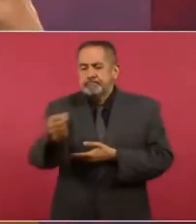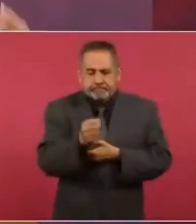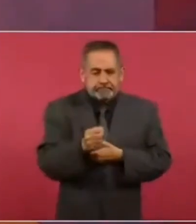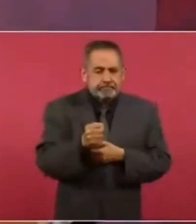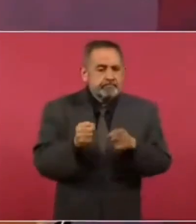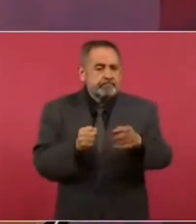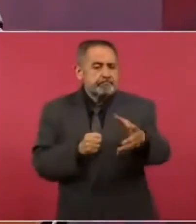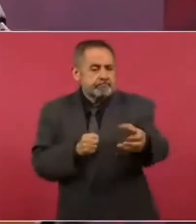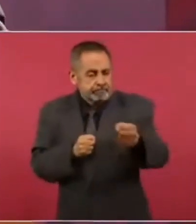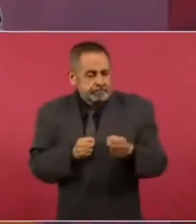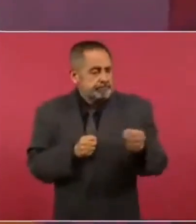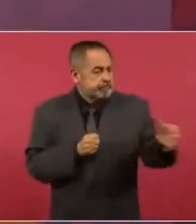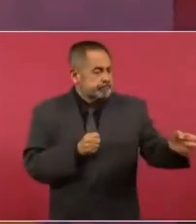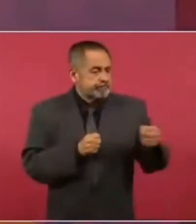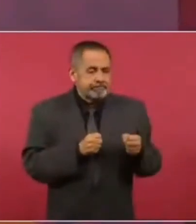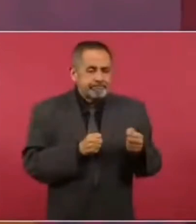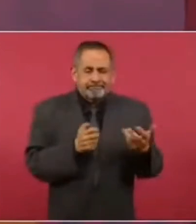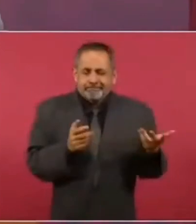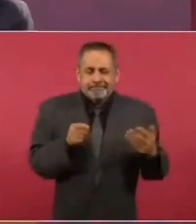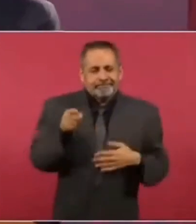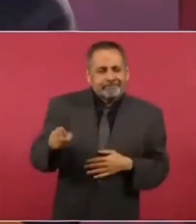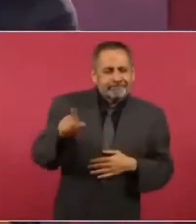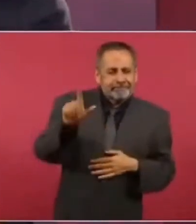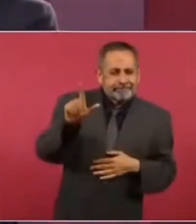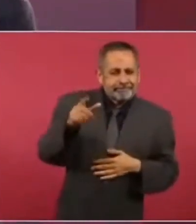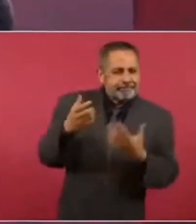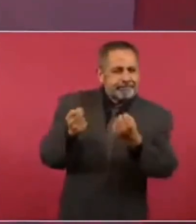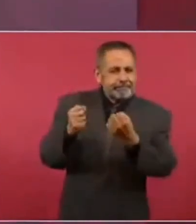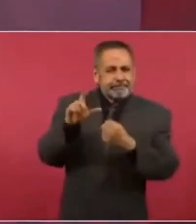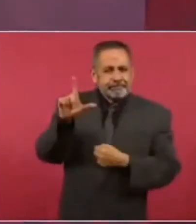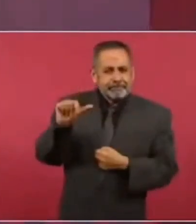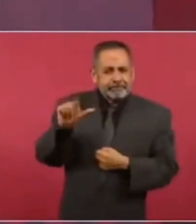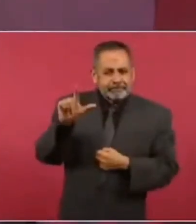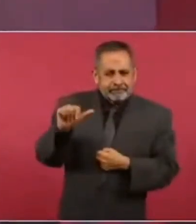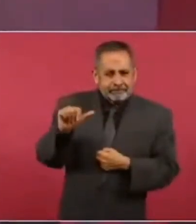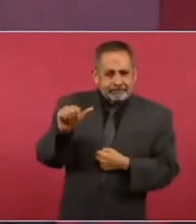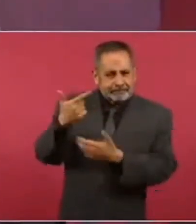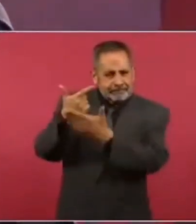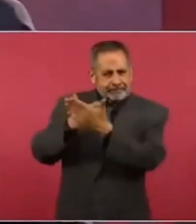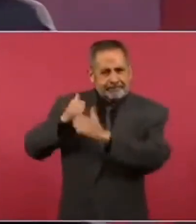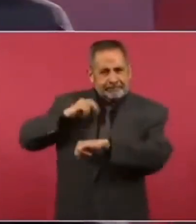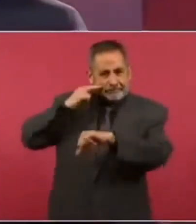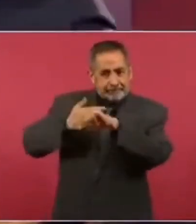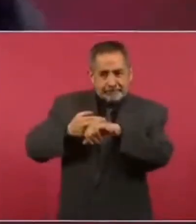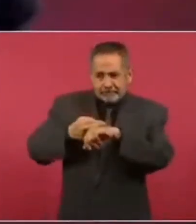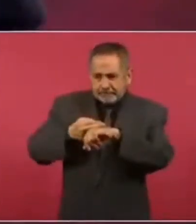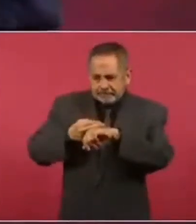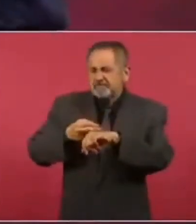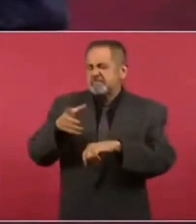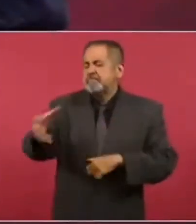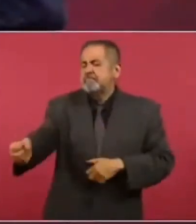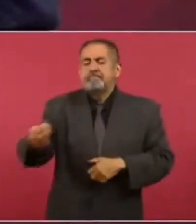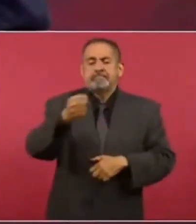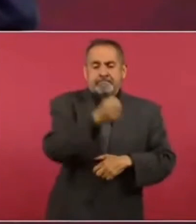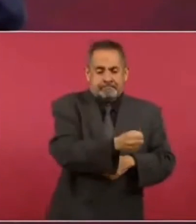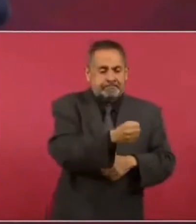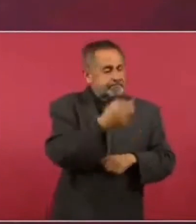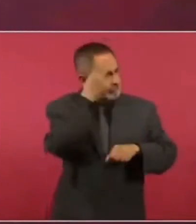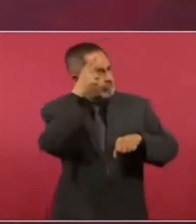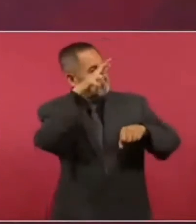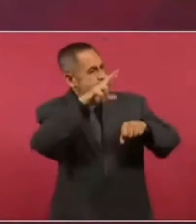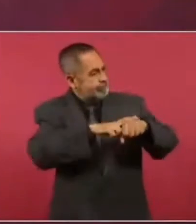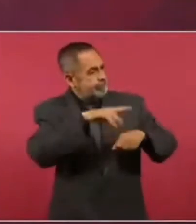Al gerente de Lala lo nombra director de Conagua. Pues